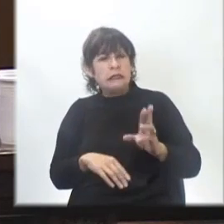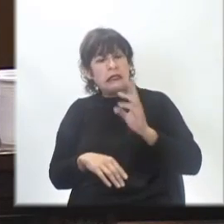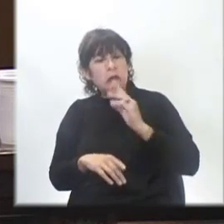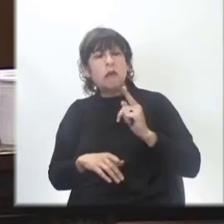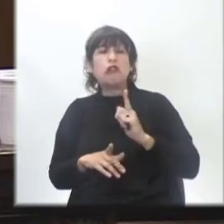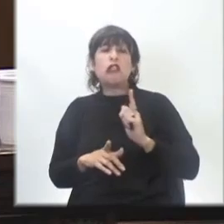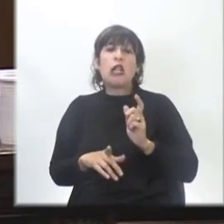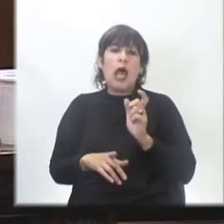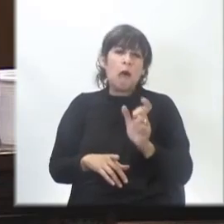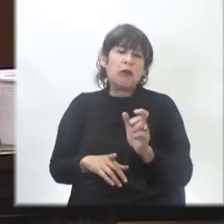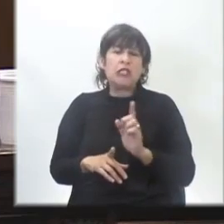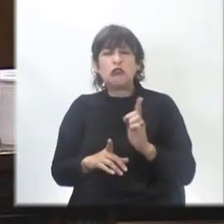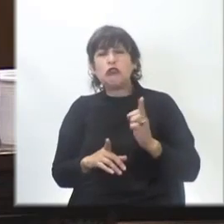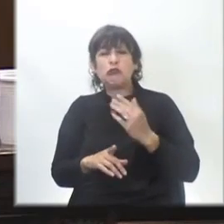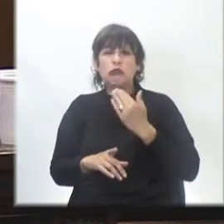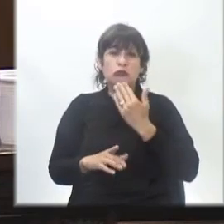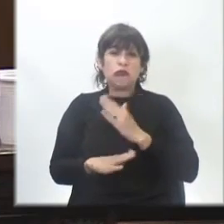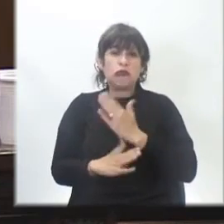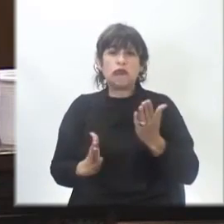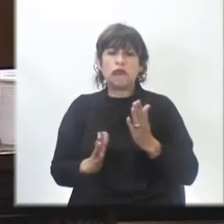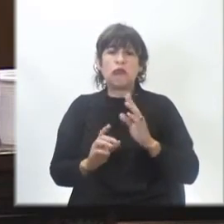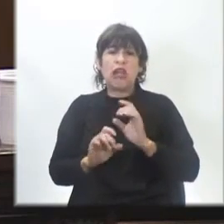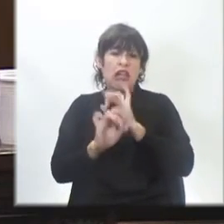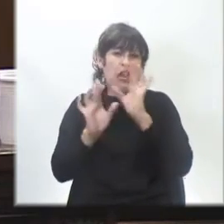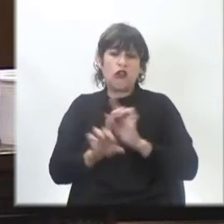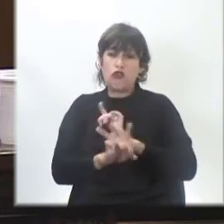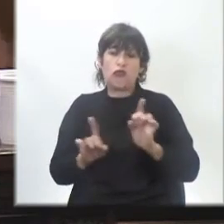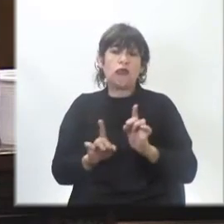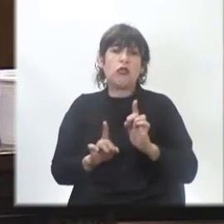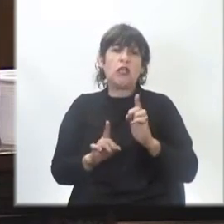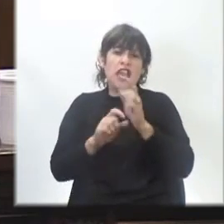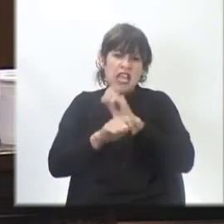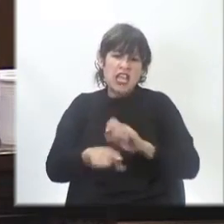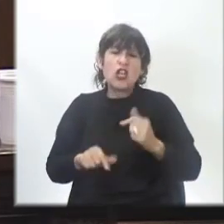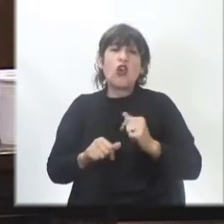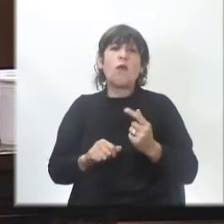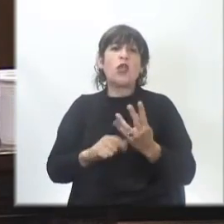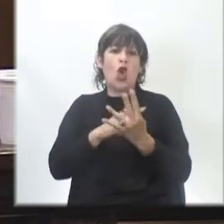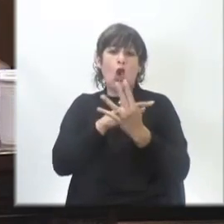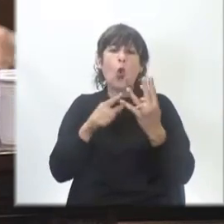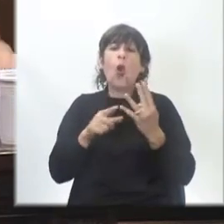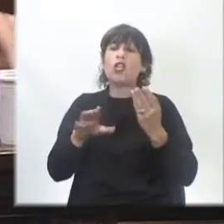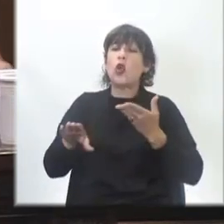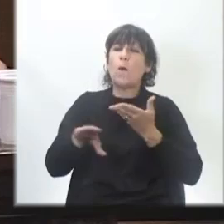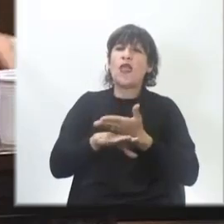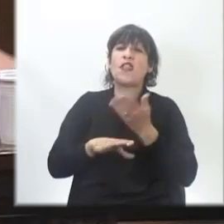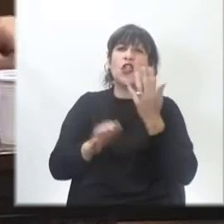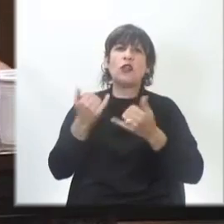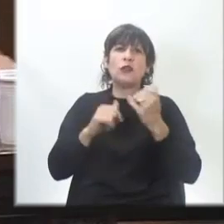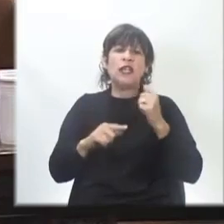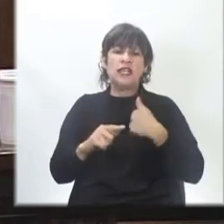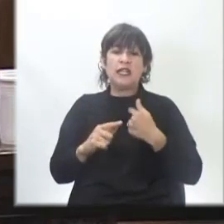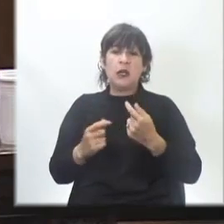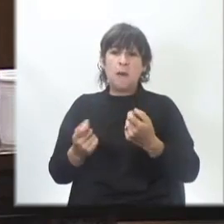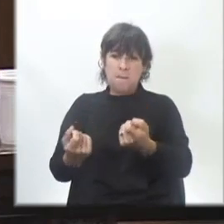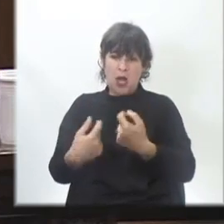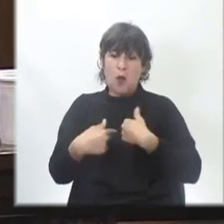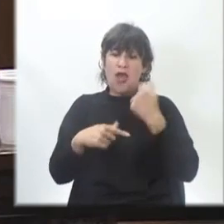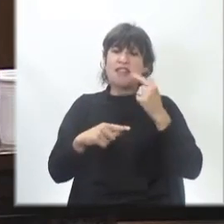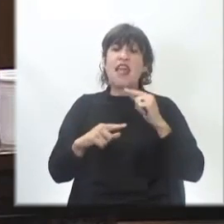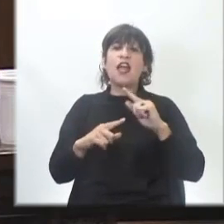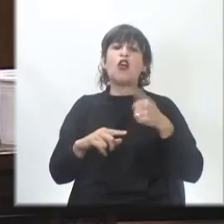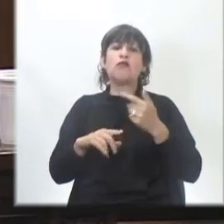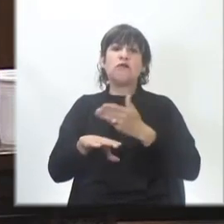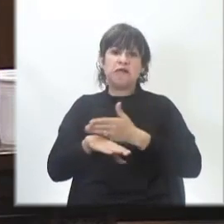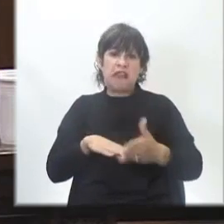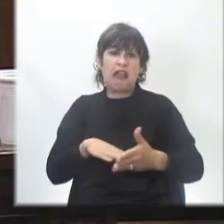aspectos imprecisos, y lo que es peor de todo, 4 pedidos de informe que yo hice se respondieron fuera de fecha por parte del